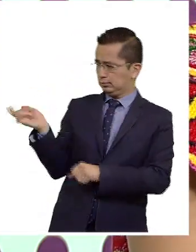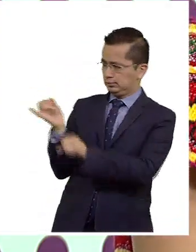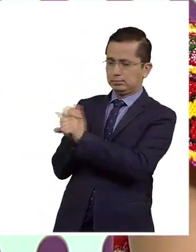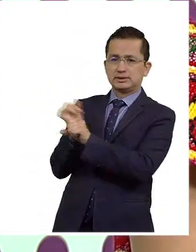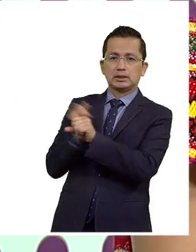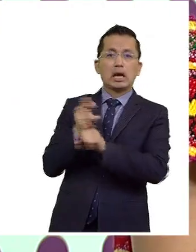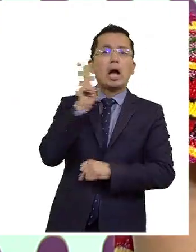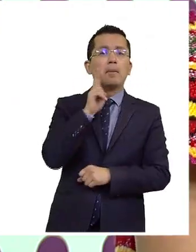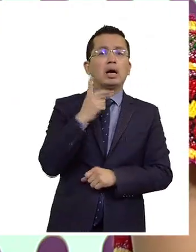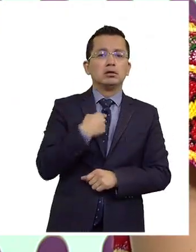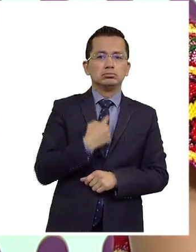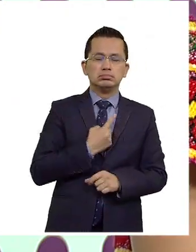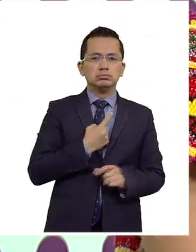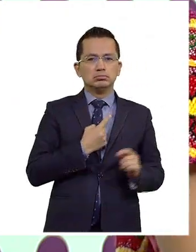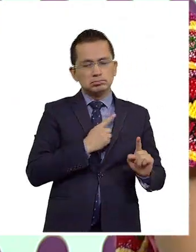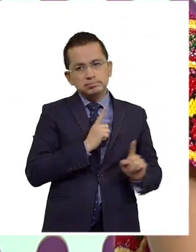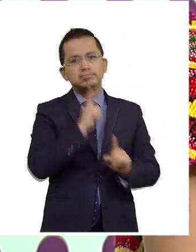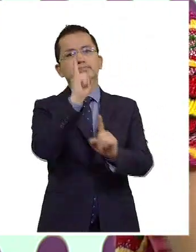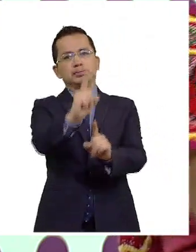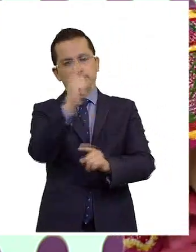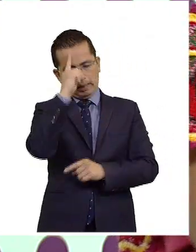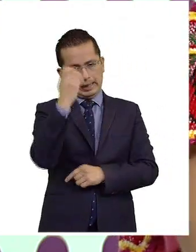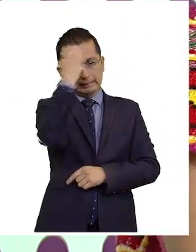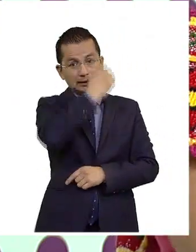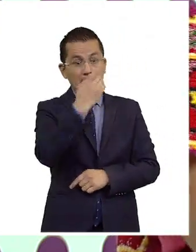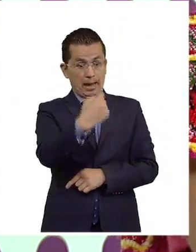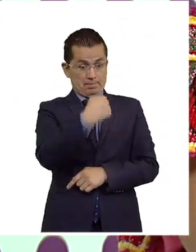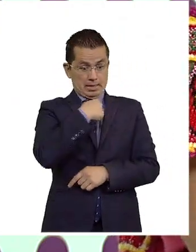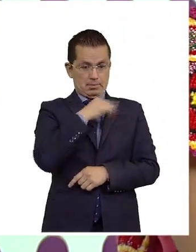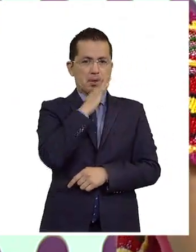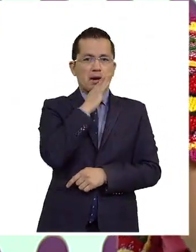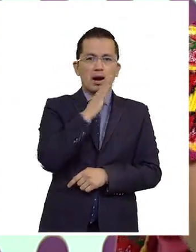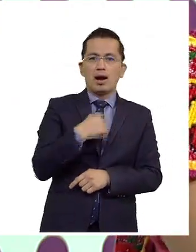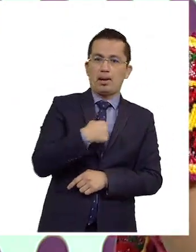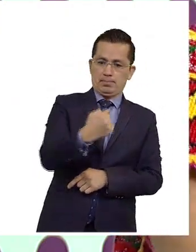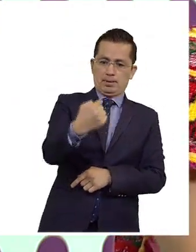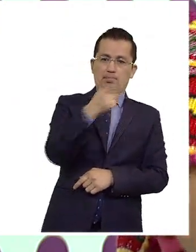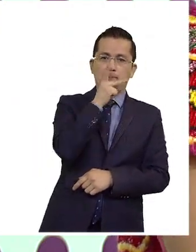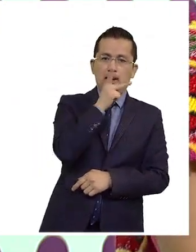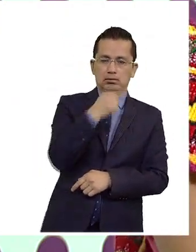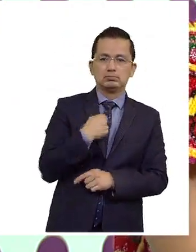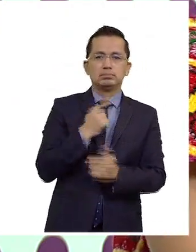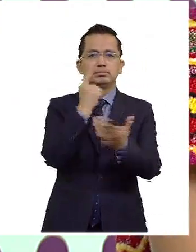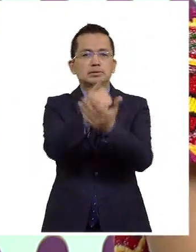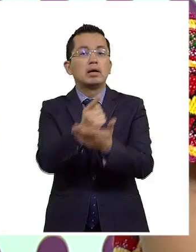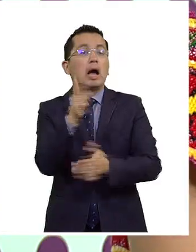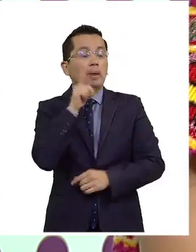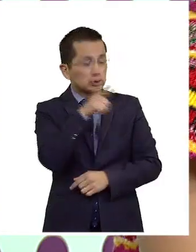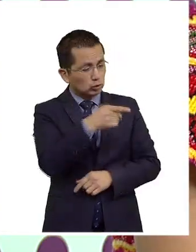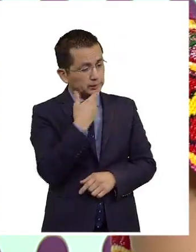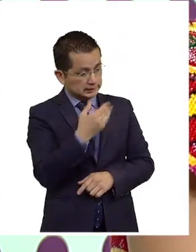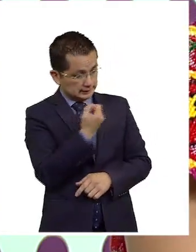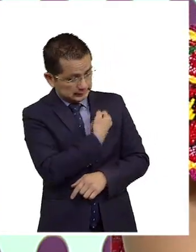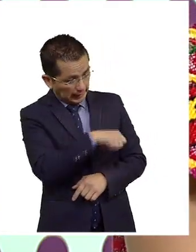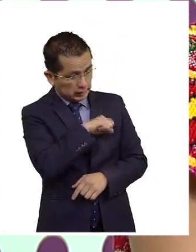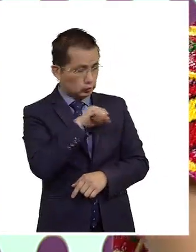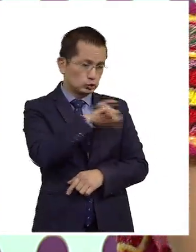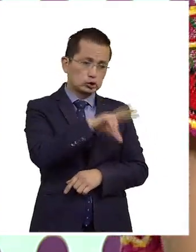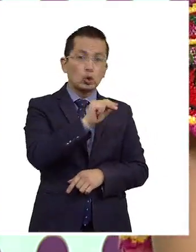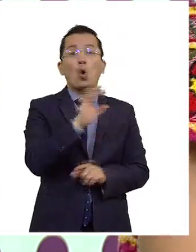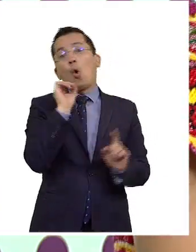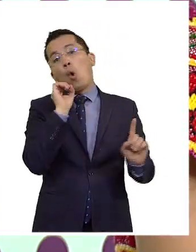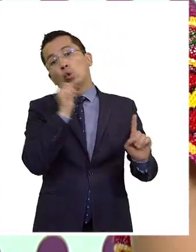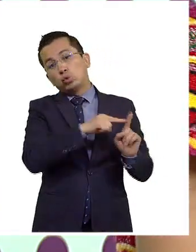saludable mentalmente estás tú, porque además es como comprobar si estás saludable, porque seguro tu hija, hijo es así, terrible.